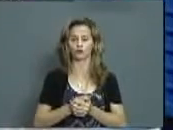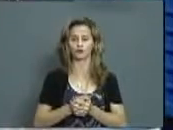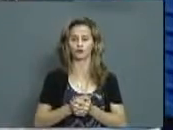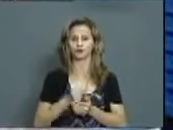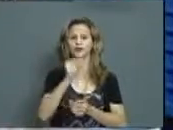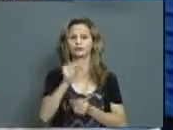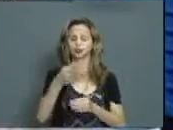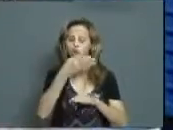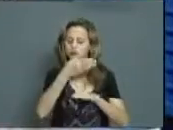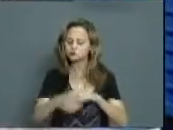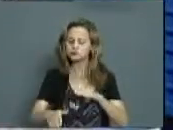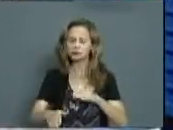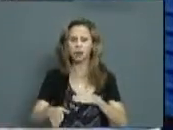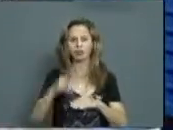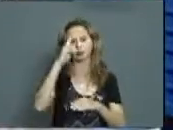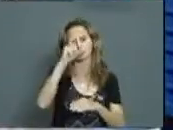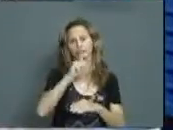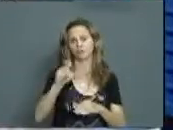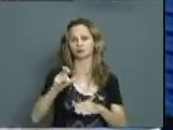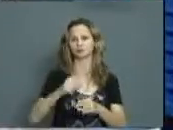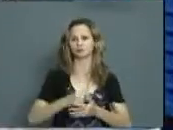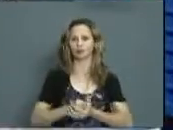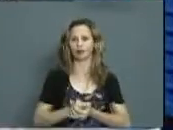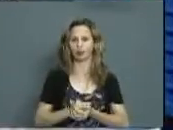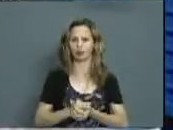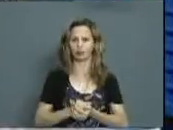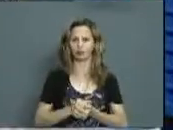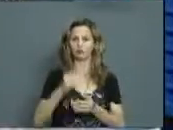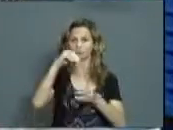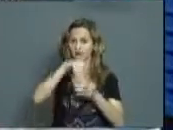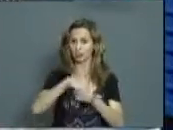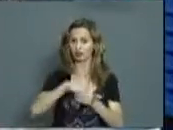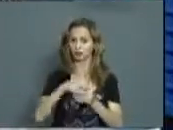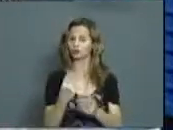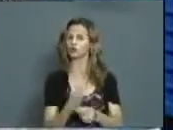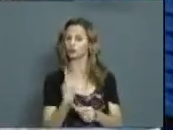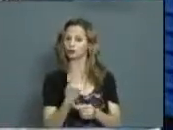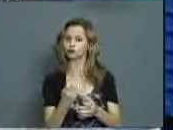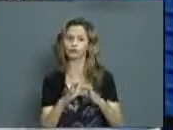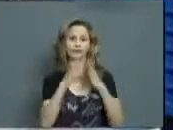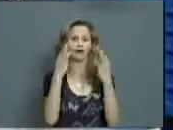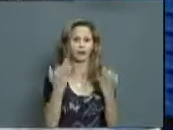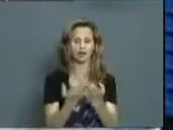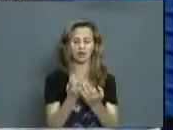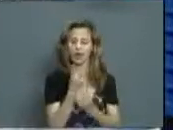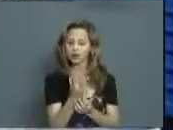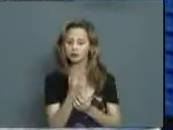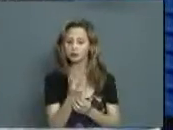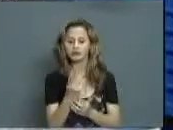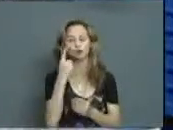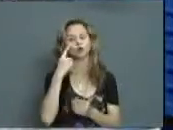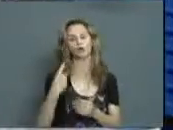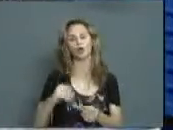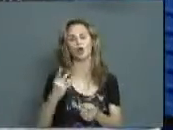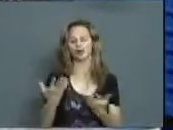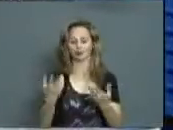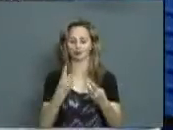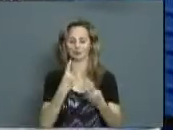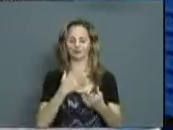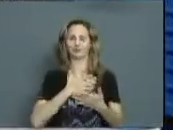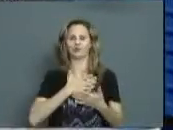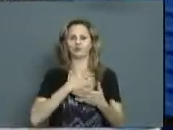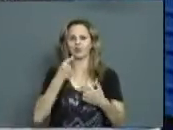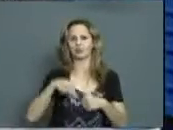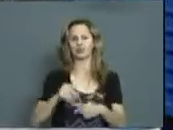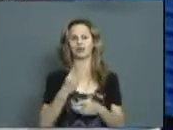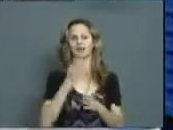que llegaron tarde al sistema. Incluso dentro de los compañeros de nosotros hay quien tuvo familiares enfermos, los estaban atendiendo, no se atendieron ellos porque estaban encargados de atender a